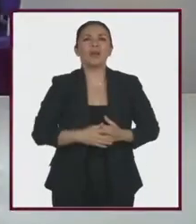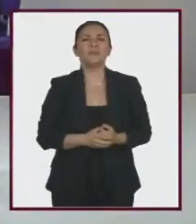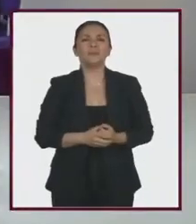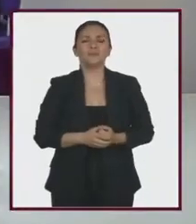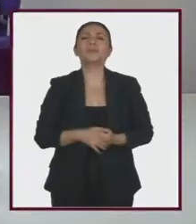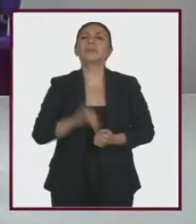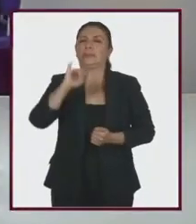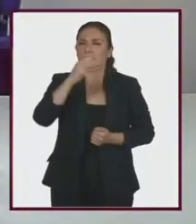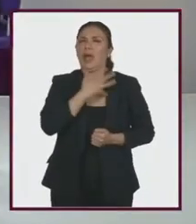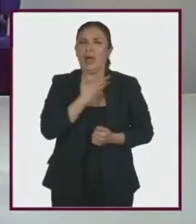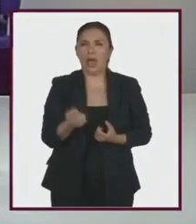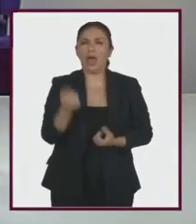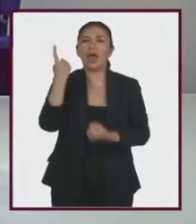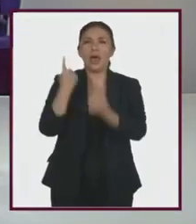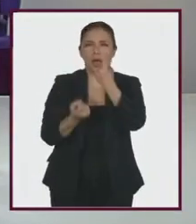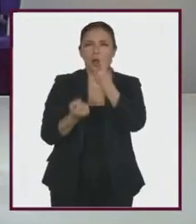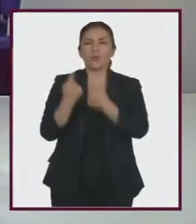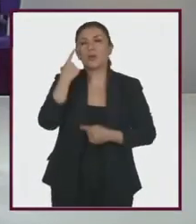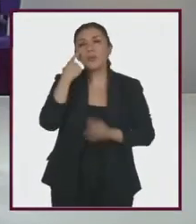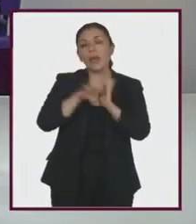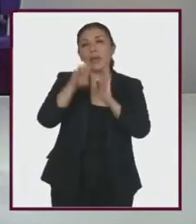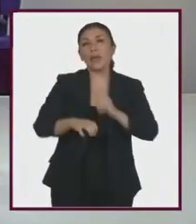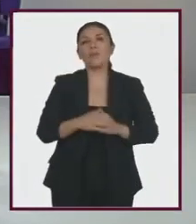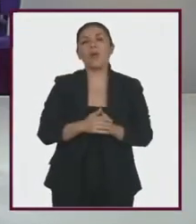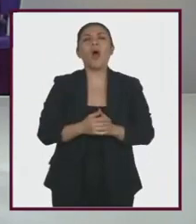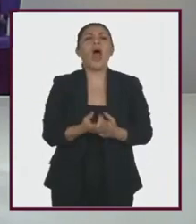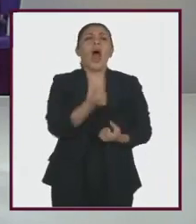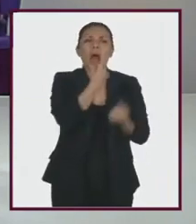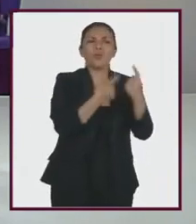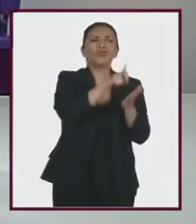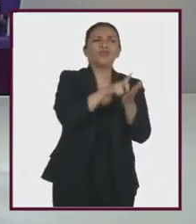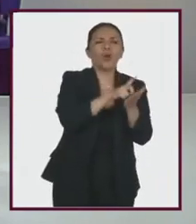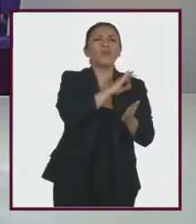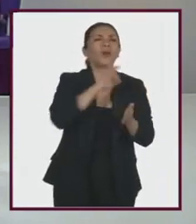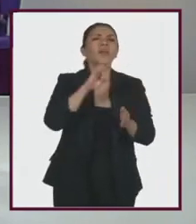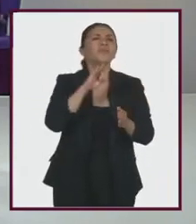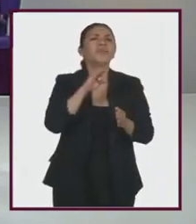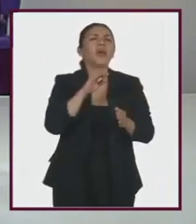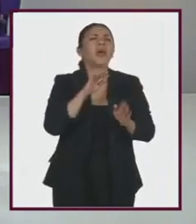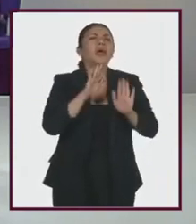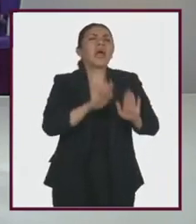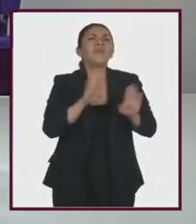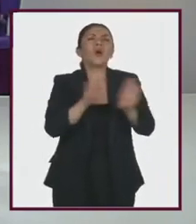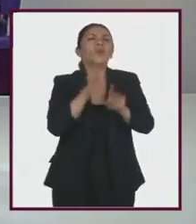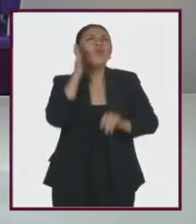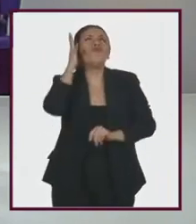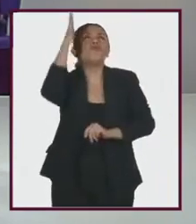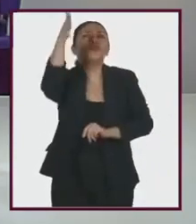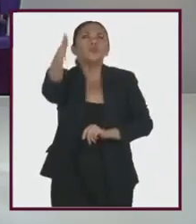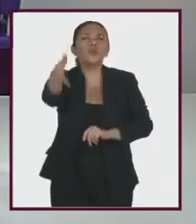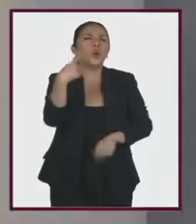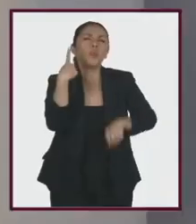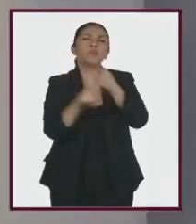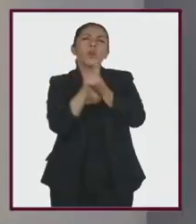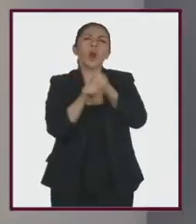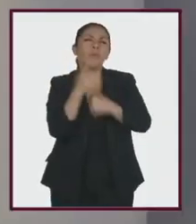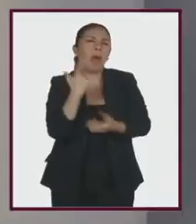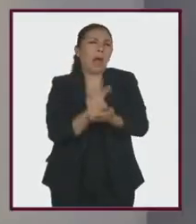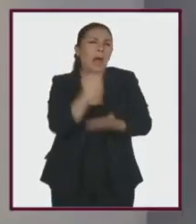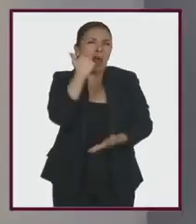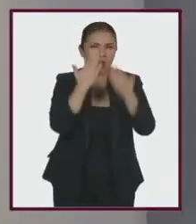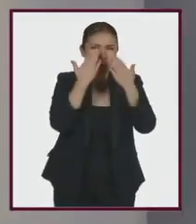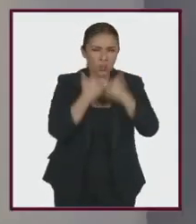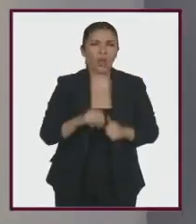claro que sí. Algunas los tienen más a largo plazo y ese es uno de los problemas más importantes, porque yo puedo consumir hoy